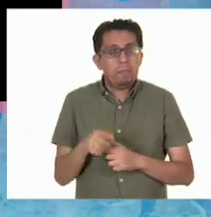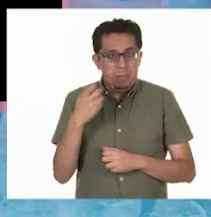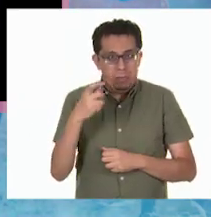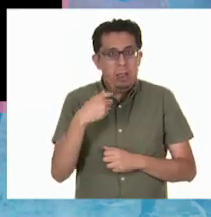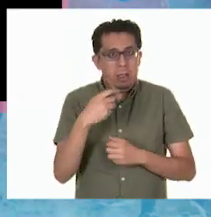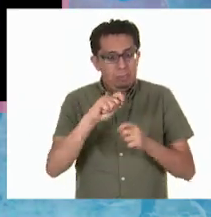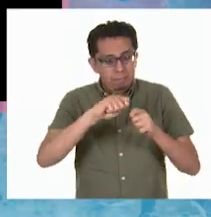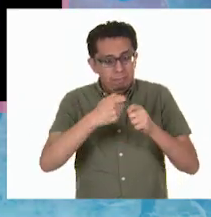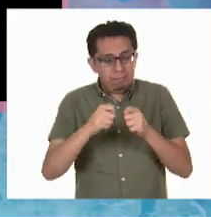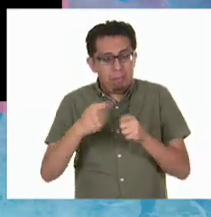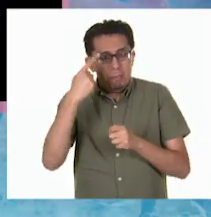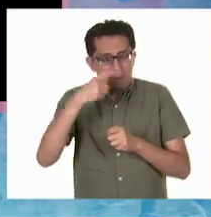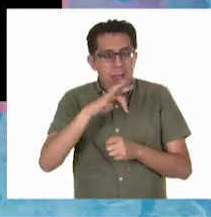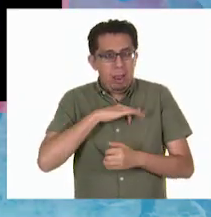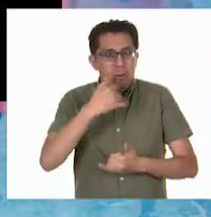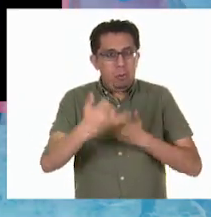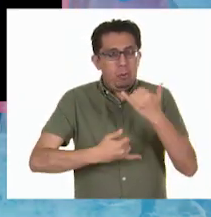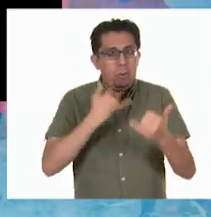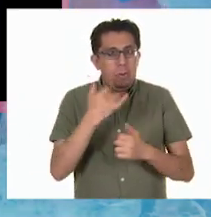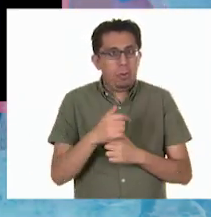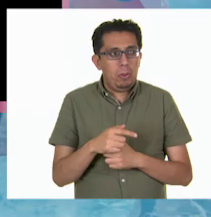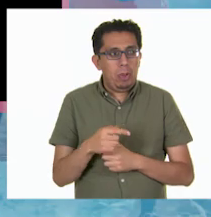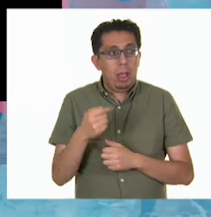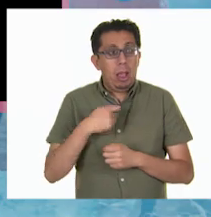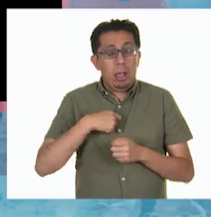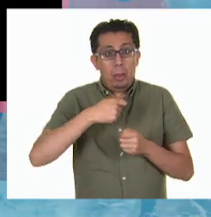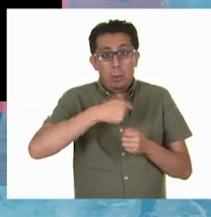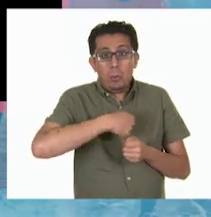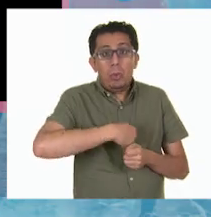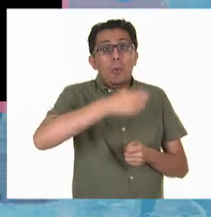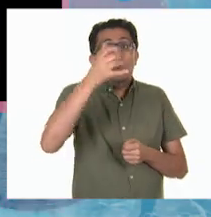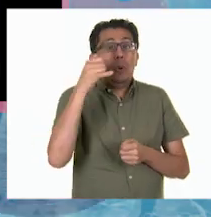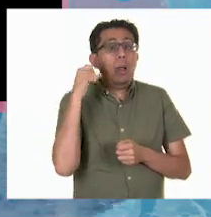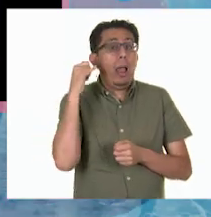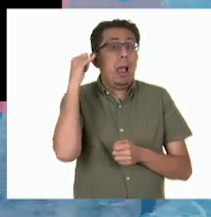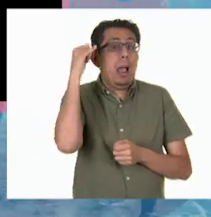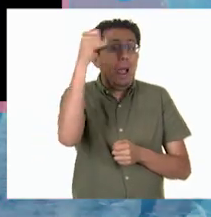jugar. Ahí bailar o lejos.